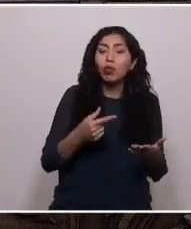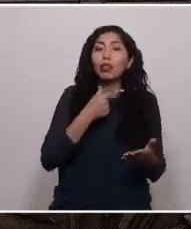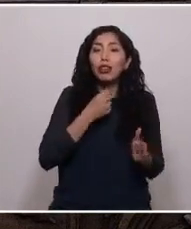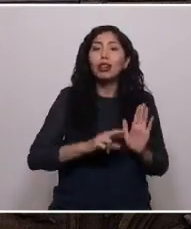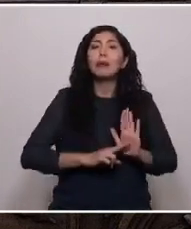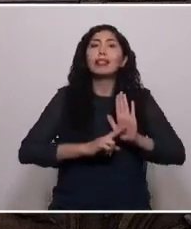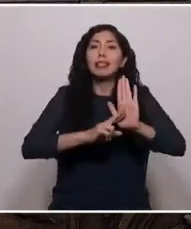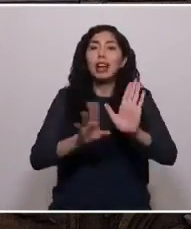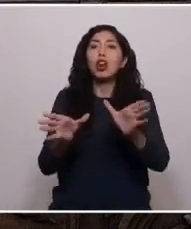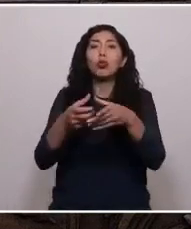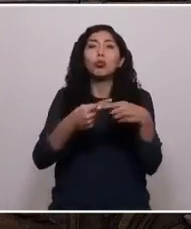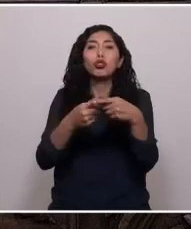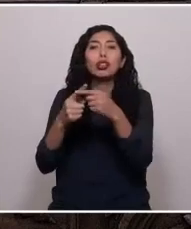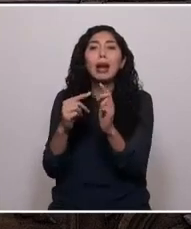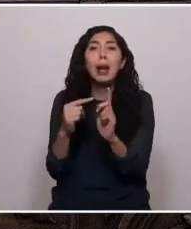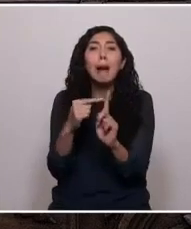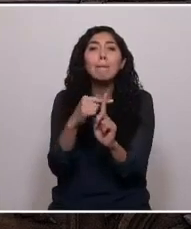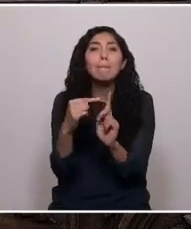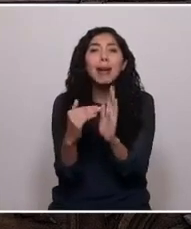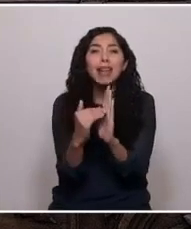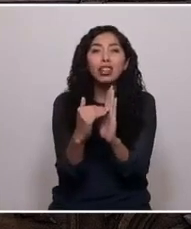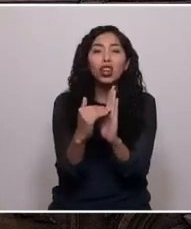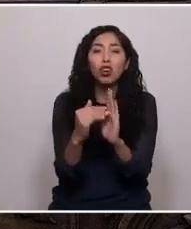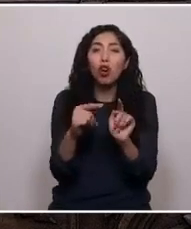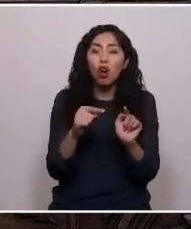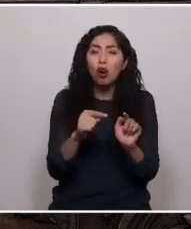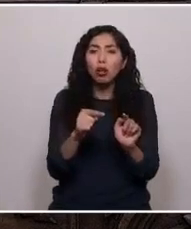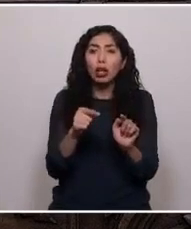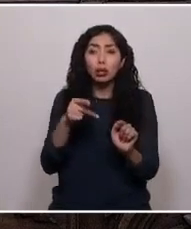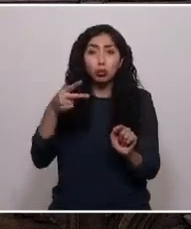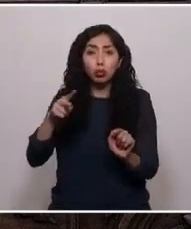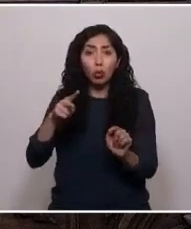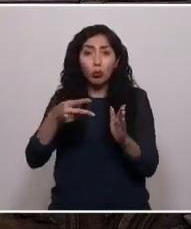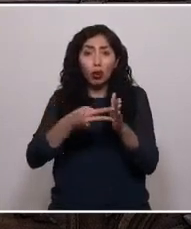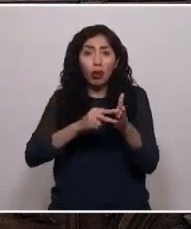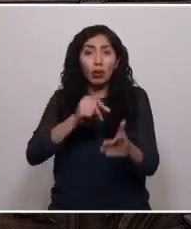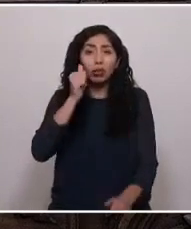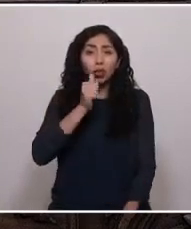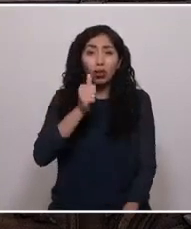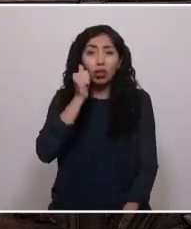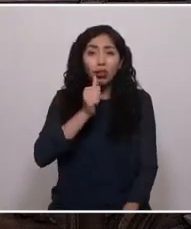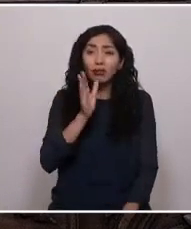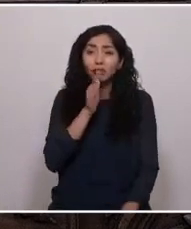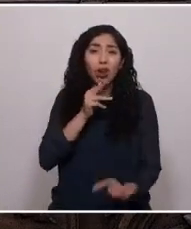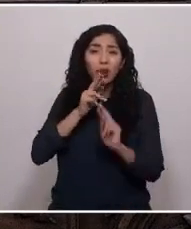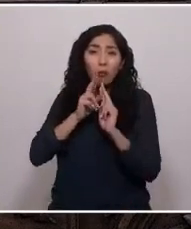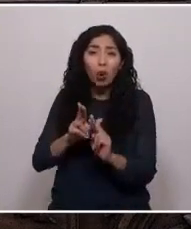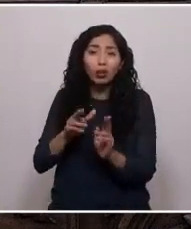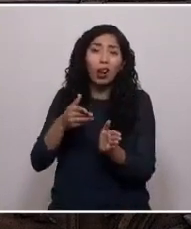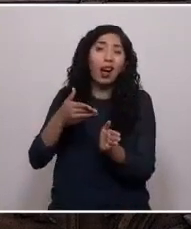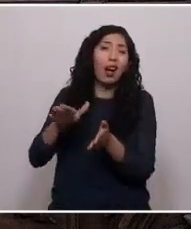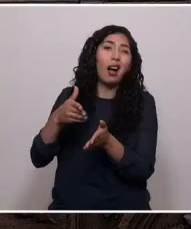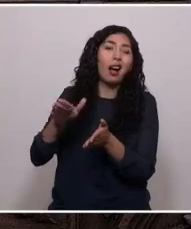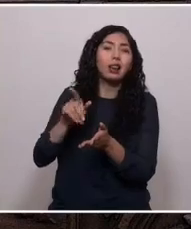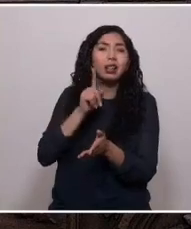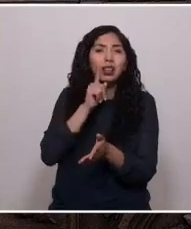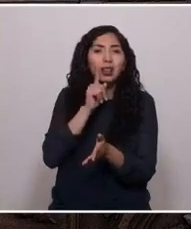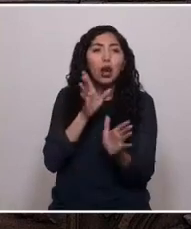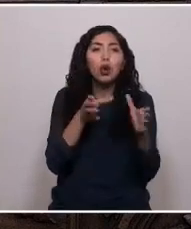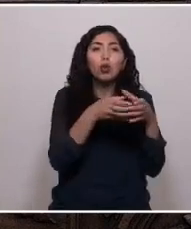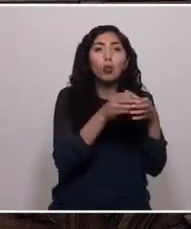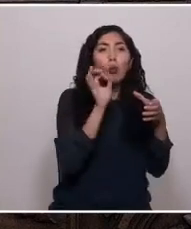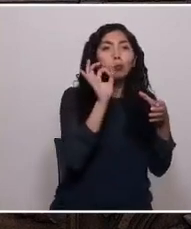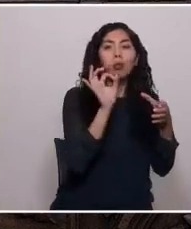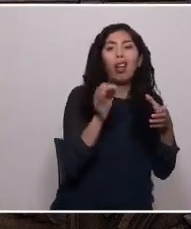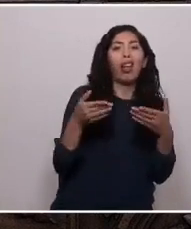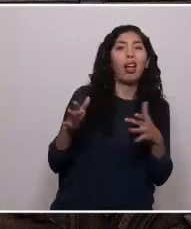que ve como sus problemas el día a día son postergados dejados de lado por la élite política y me refiero